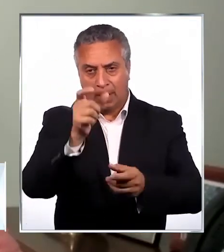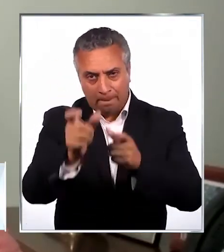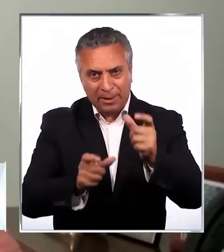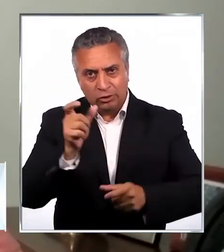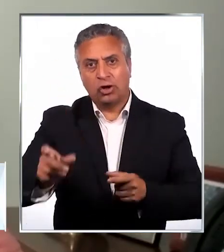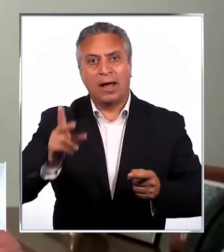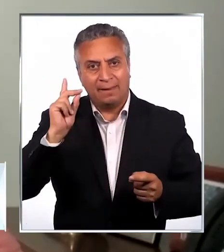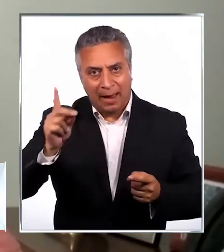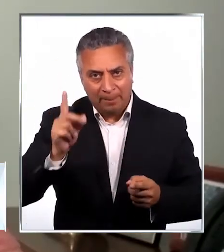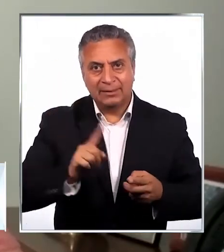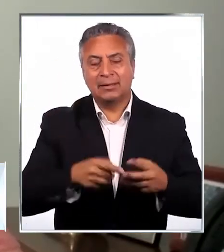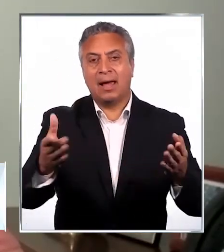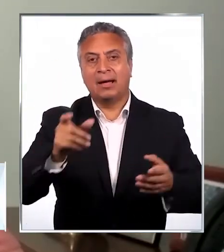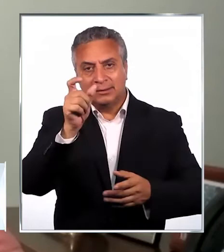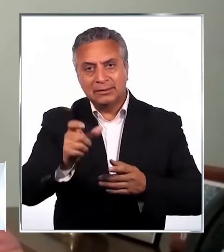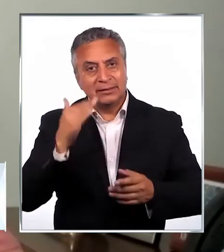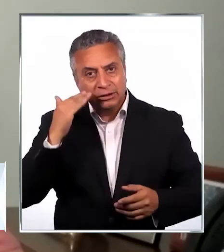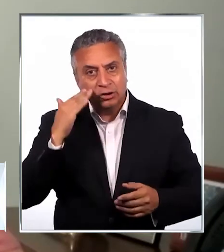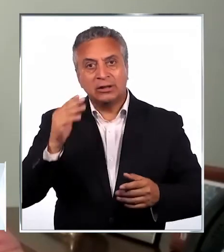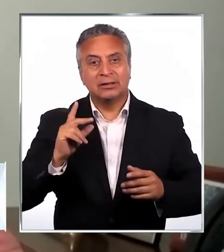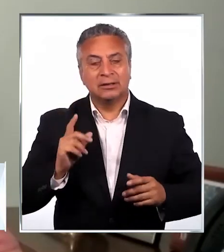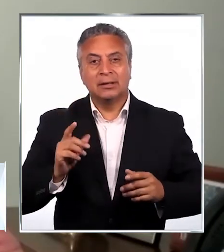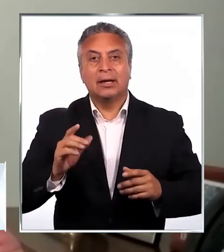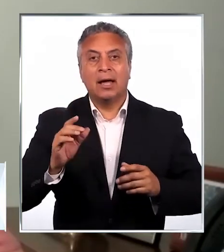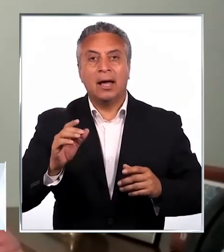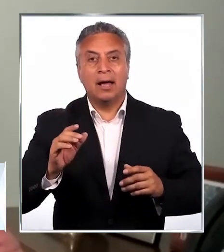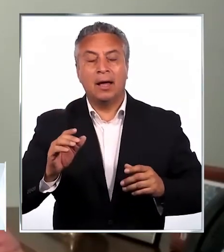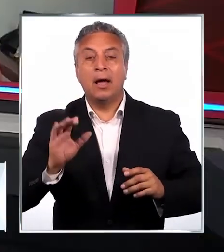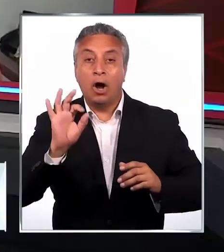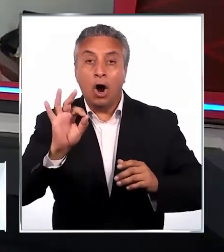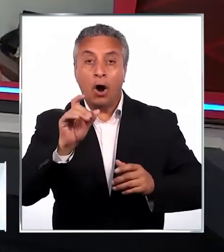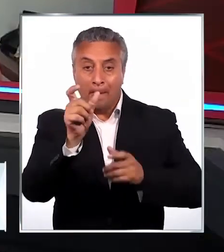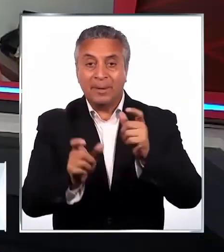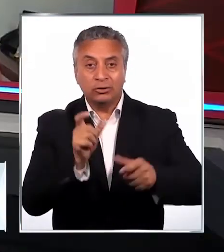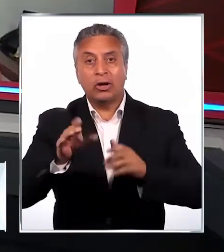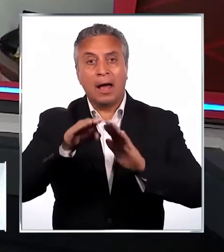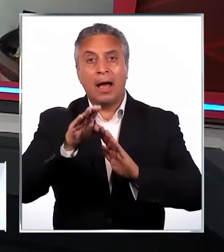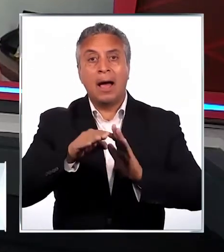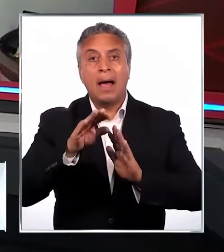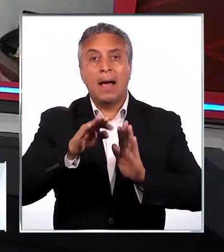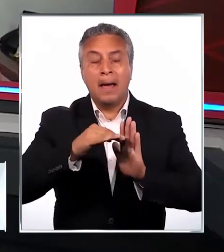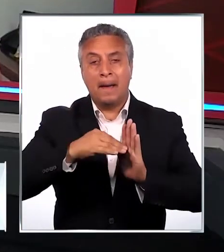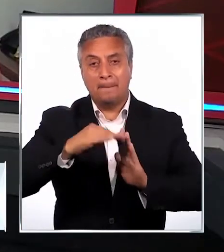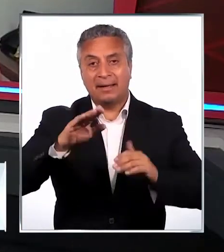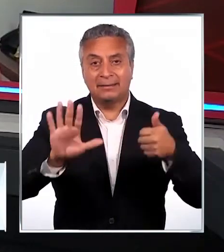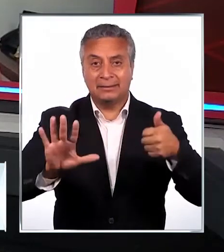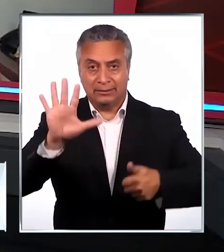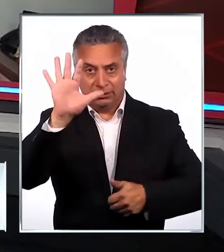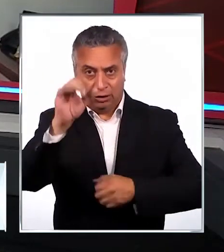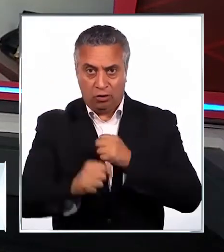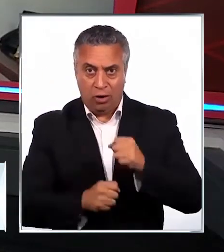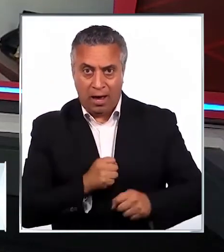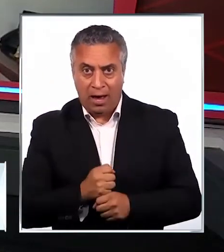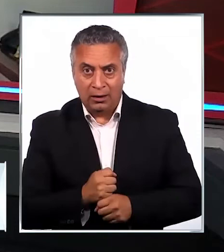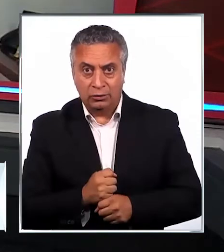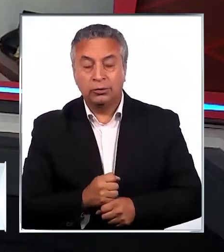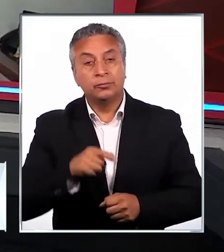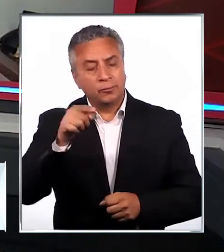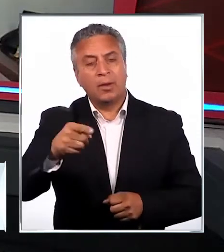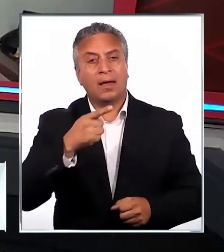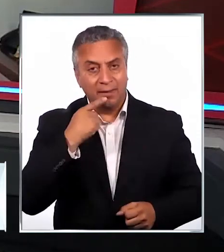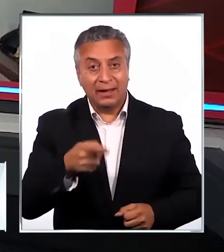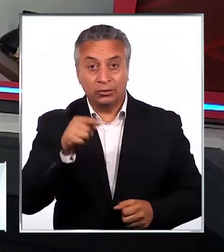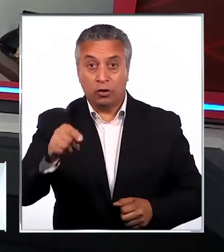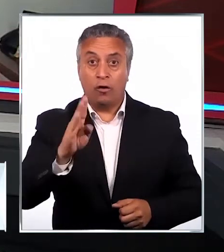integrantes, personas con discapacidad, niños, niñas, adolescentes o personas mayores de 65 años que estén en el registro social de ese trabajador. Lo primero